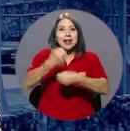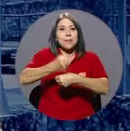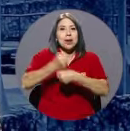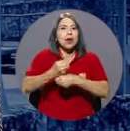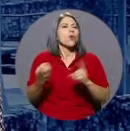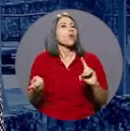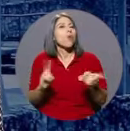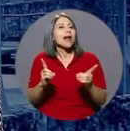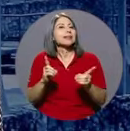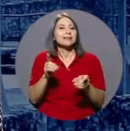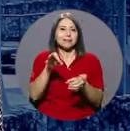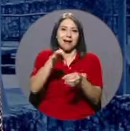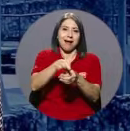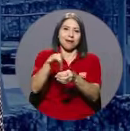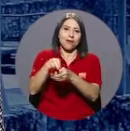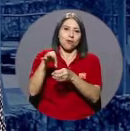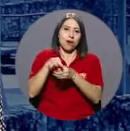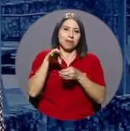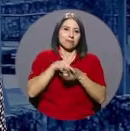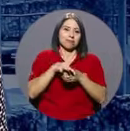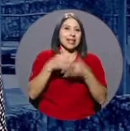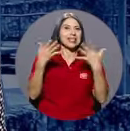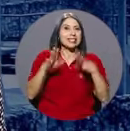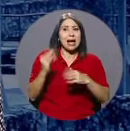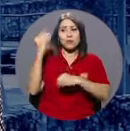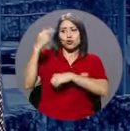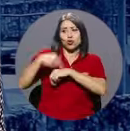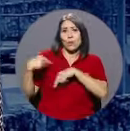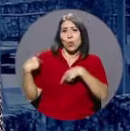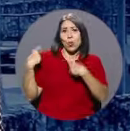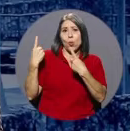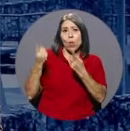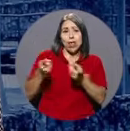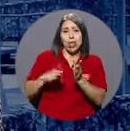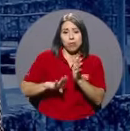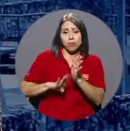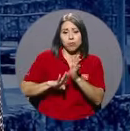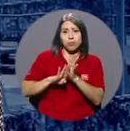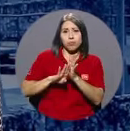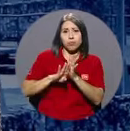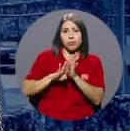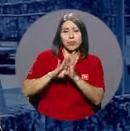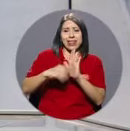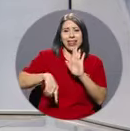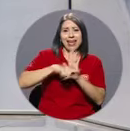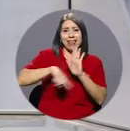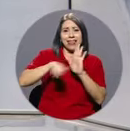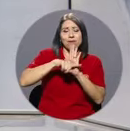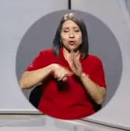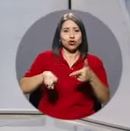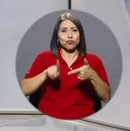sector agrícola que ya tiene muchísimos tiempo de estar en tasas de crecimiento negativas. Un sector